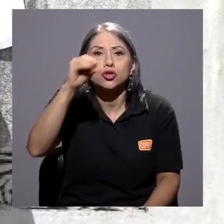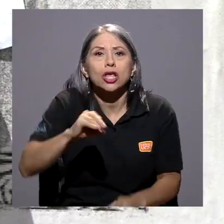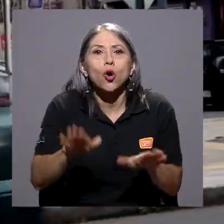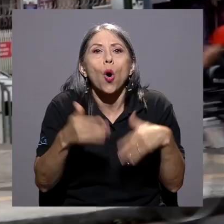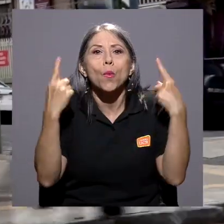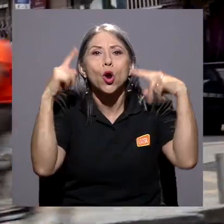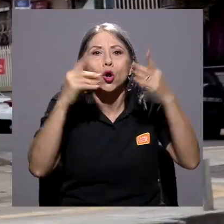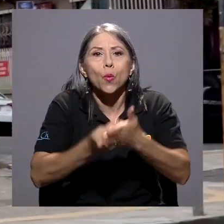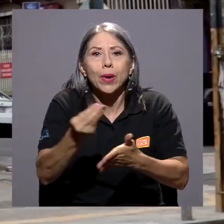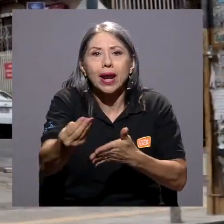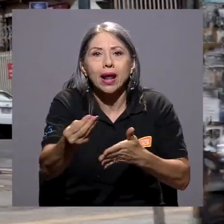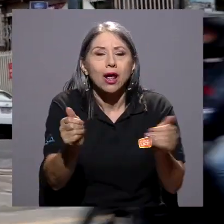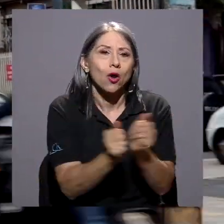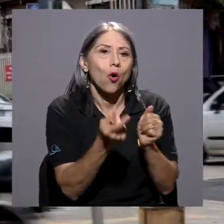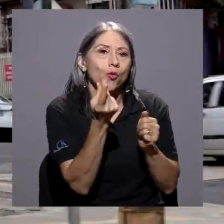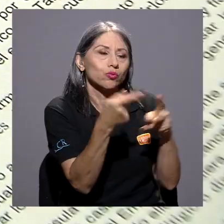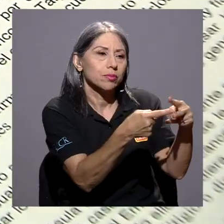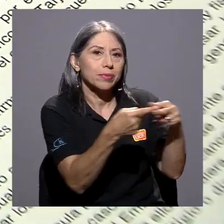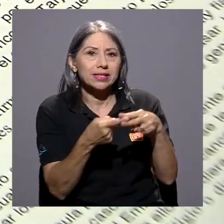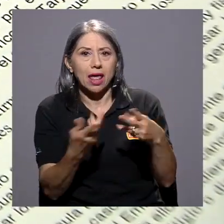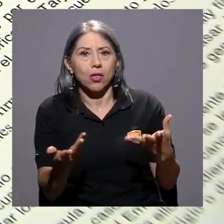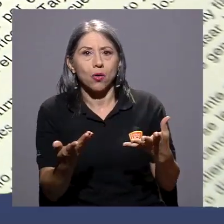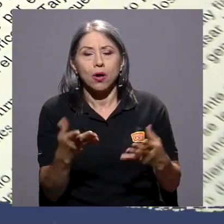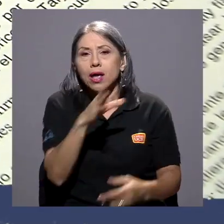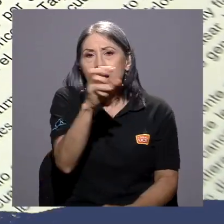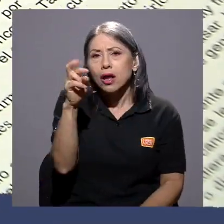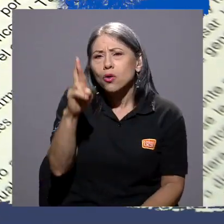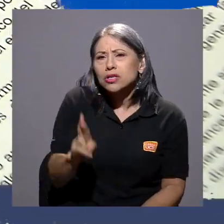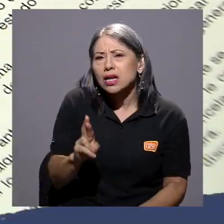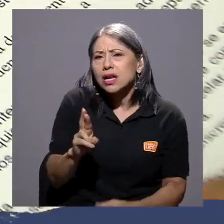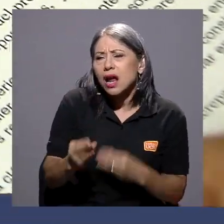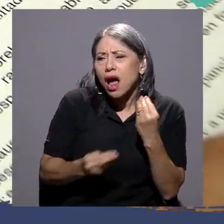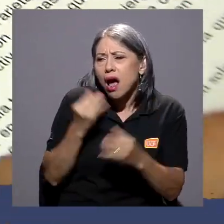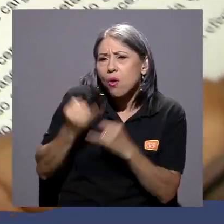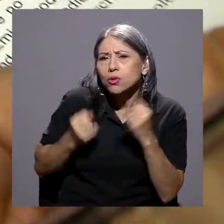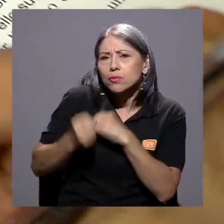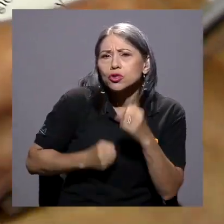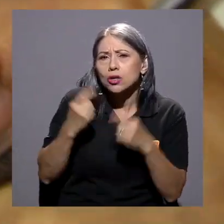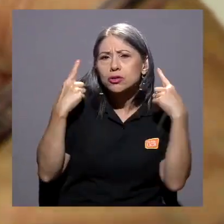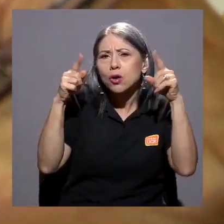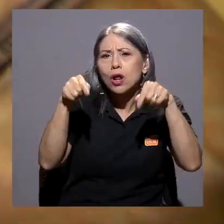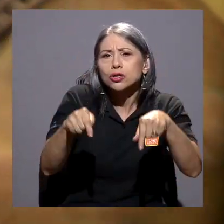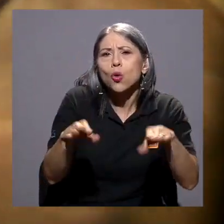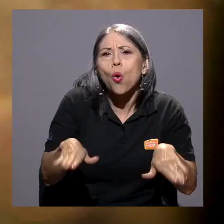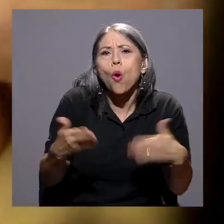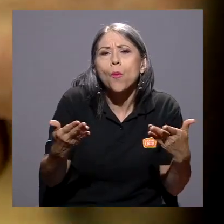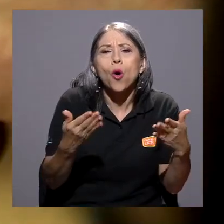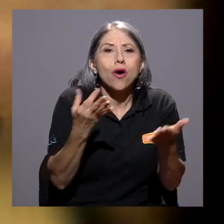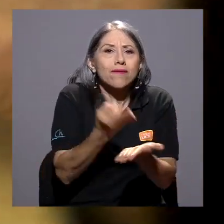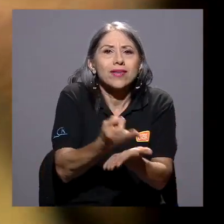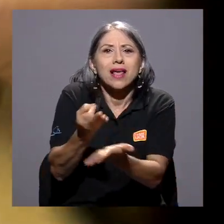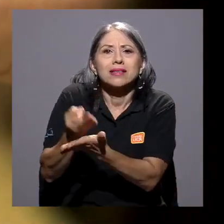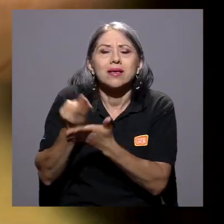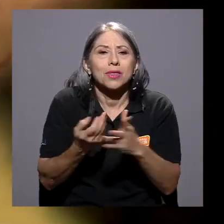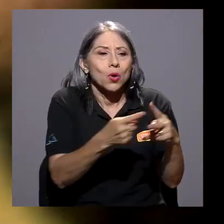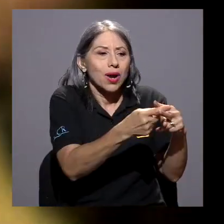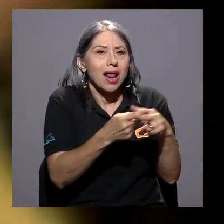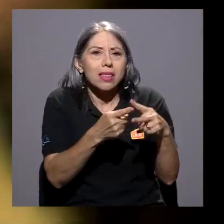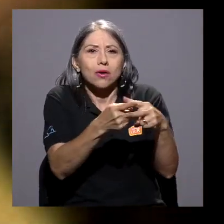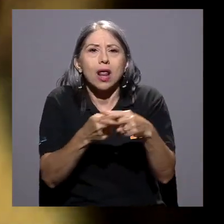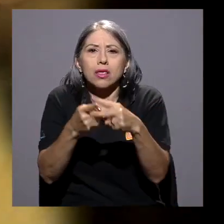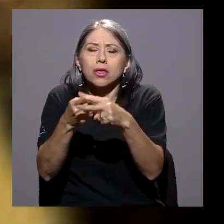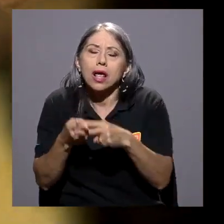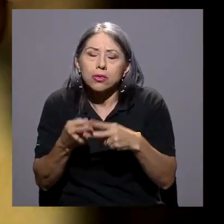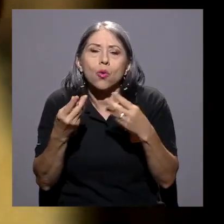logro pidiendo prestado. Entonces, en Costa Rica, ¿cómo se ha logrado eso durante los últimos años? Mediante créditos, financiamiento. El